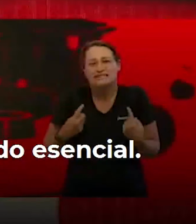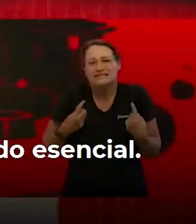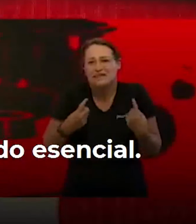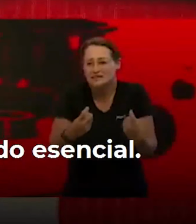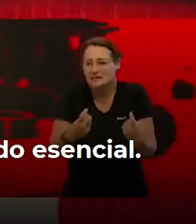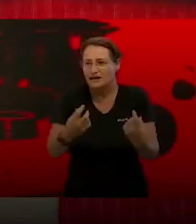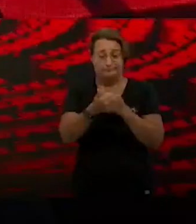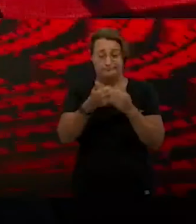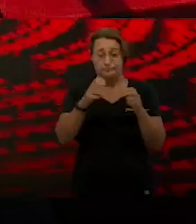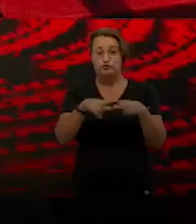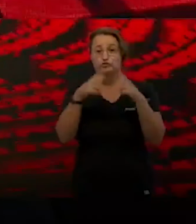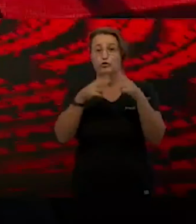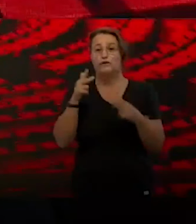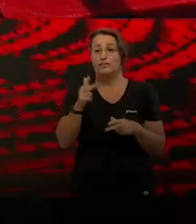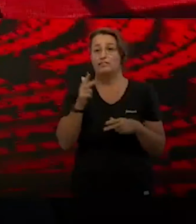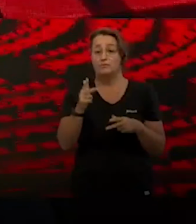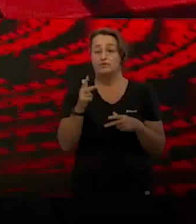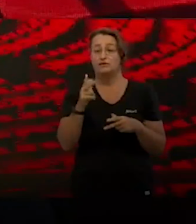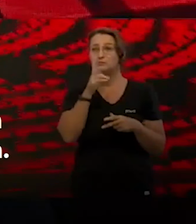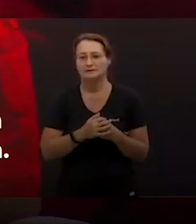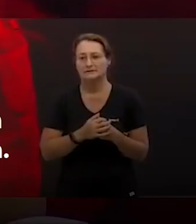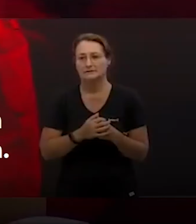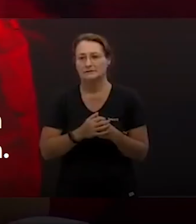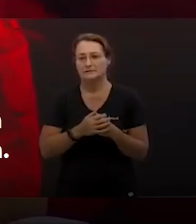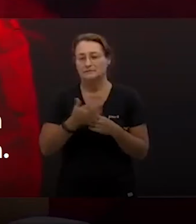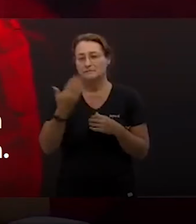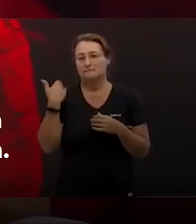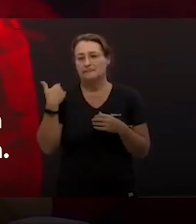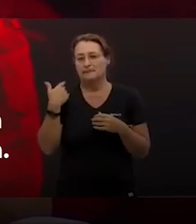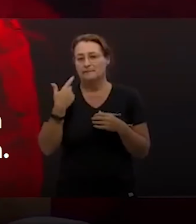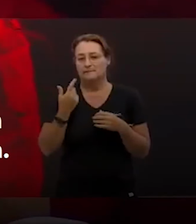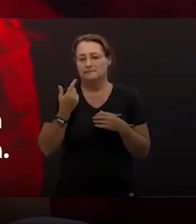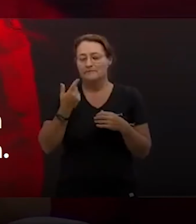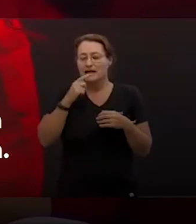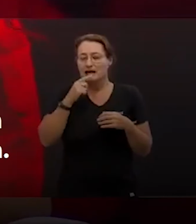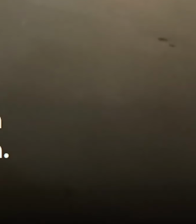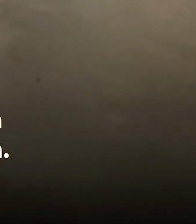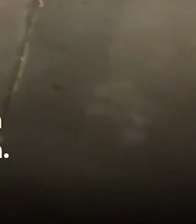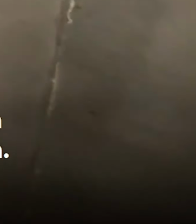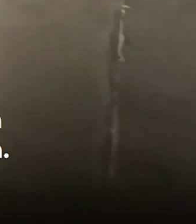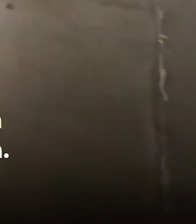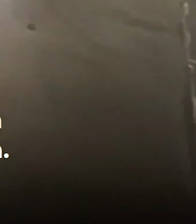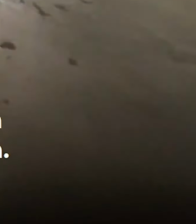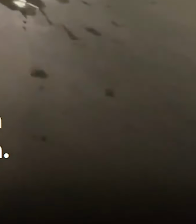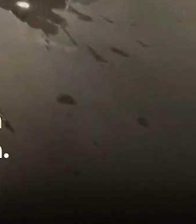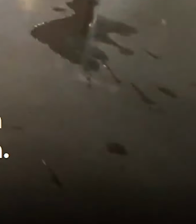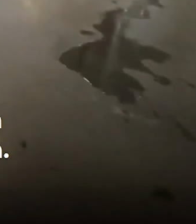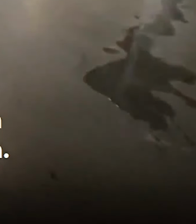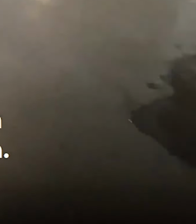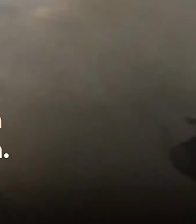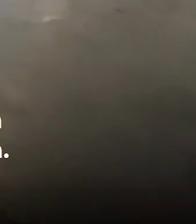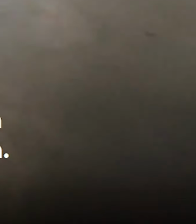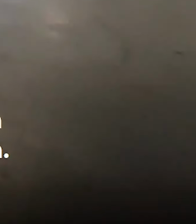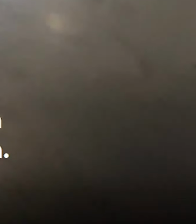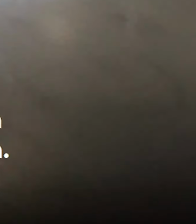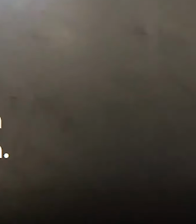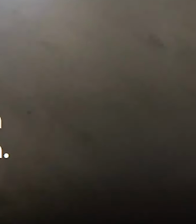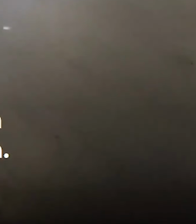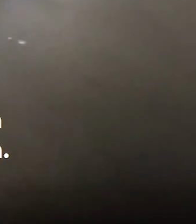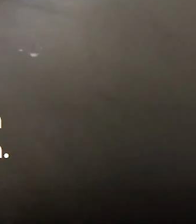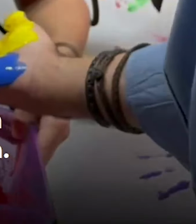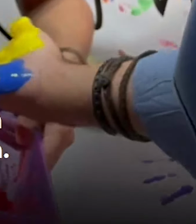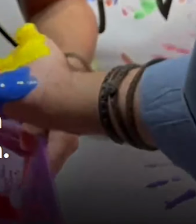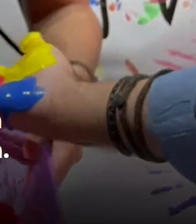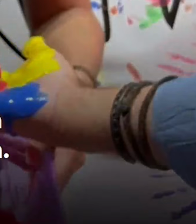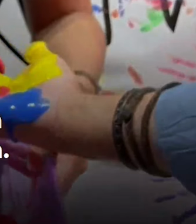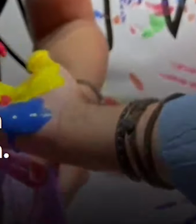demostrado esencial. Porque nos va la vida en ello. Ha sido el estado del bienestar, el ADN, la seña de identidad